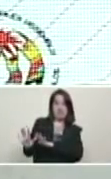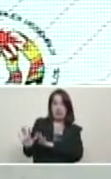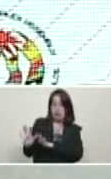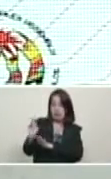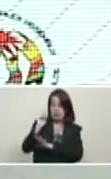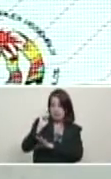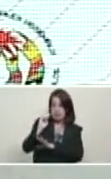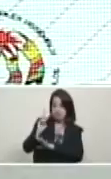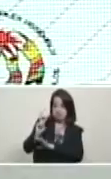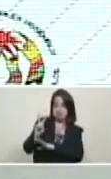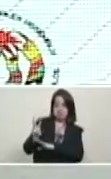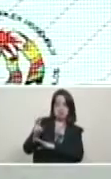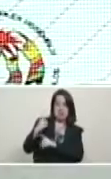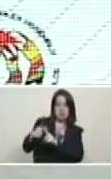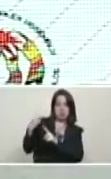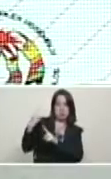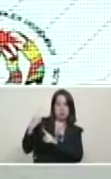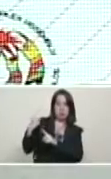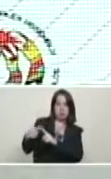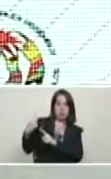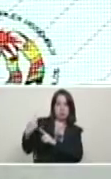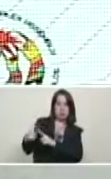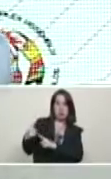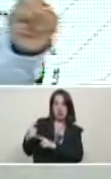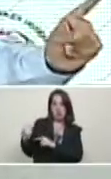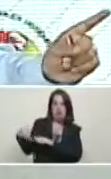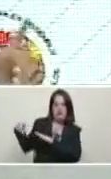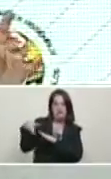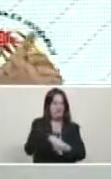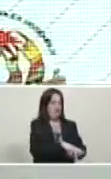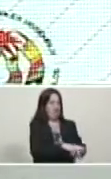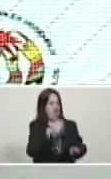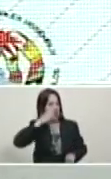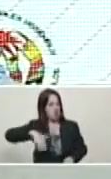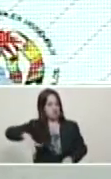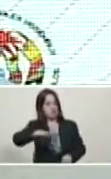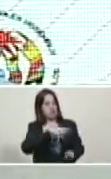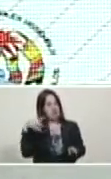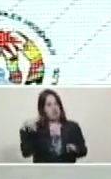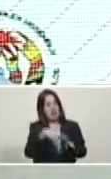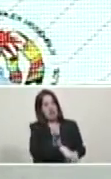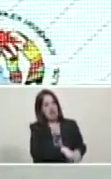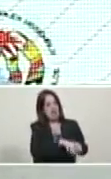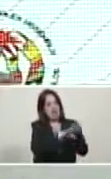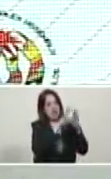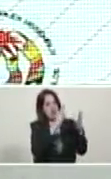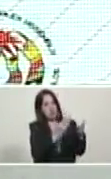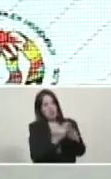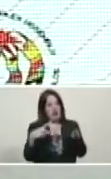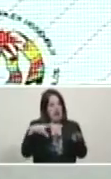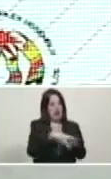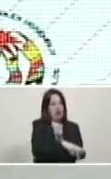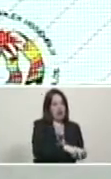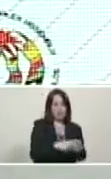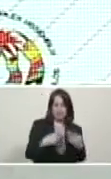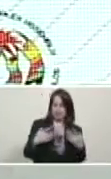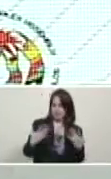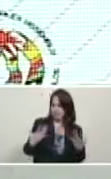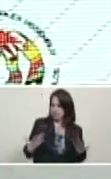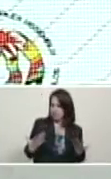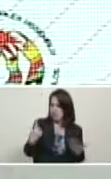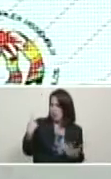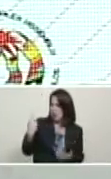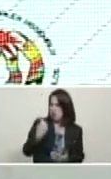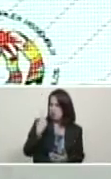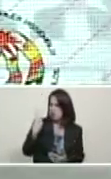percibir es el desprecio a los pueblos del mundo no solo con la